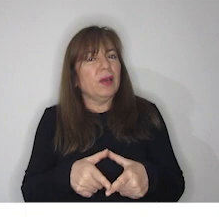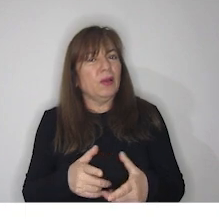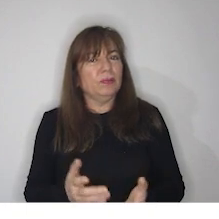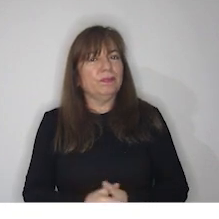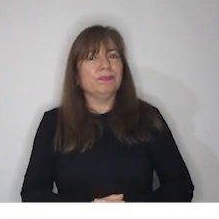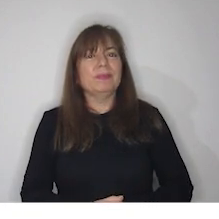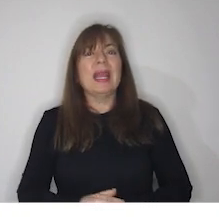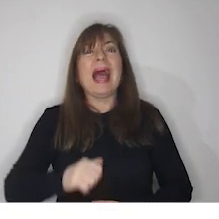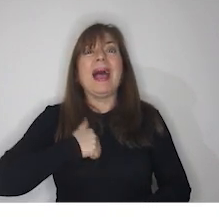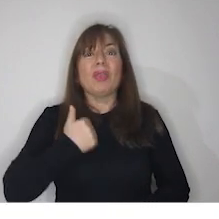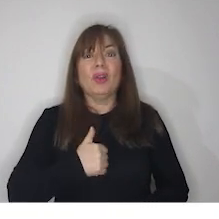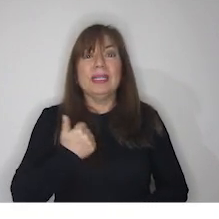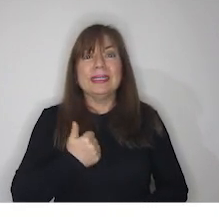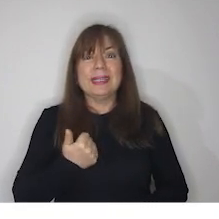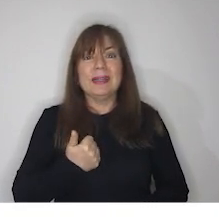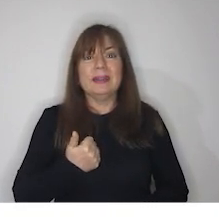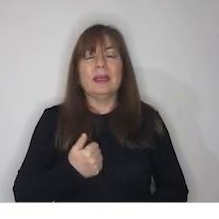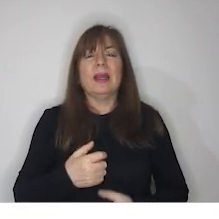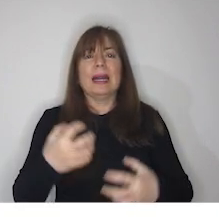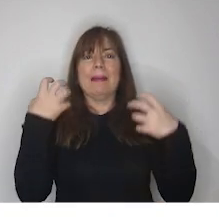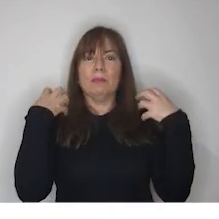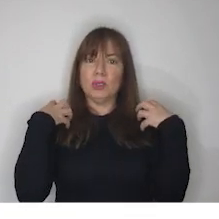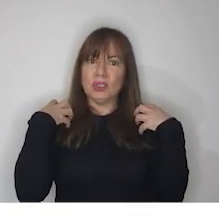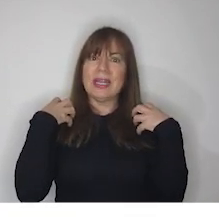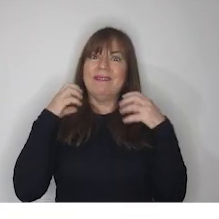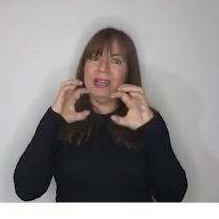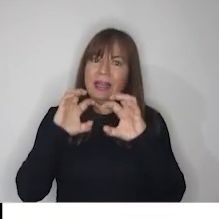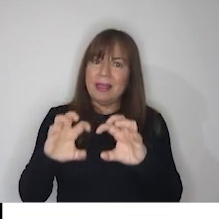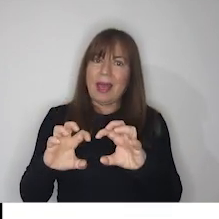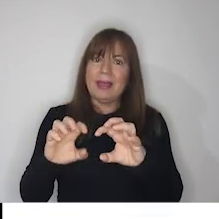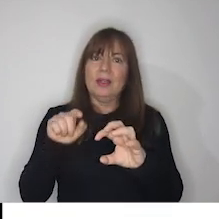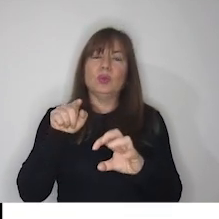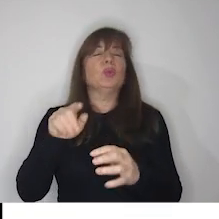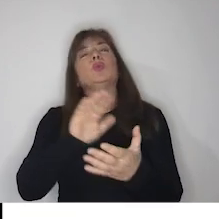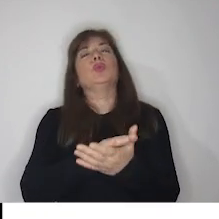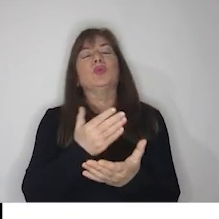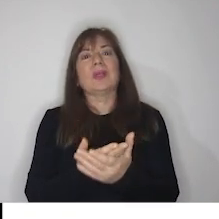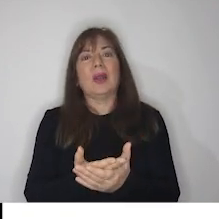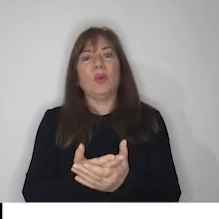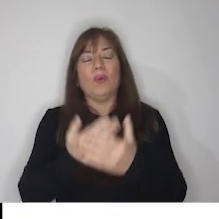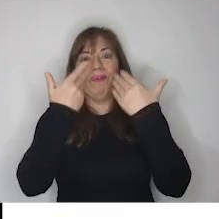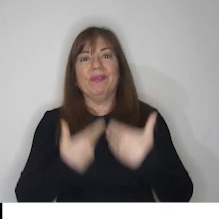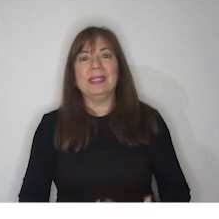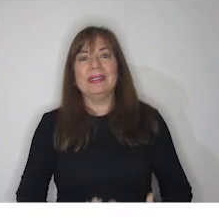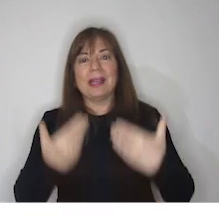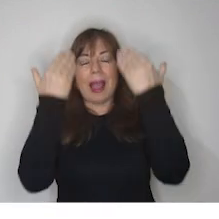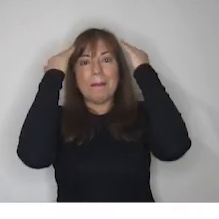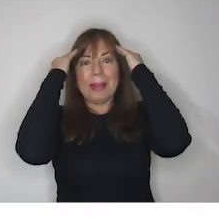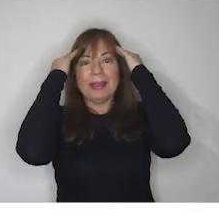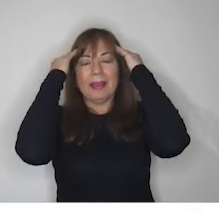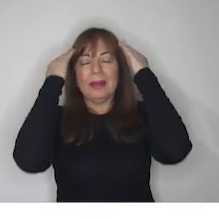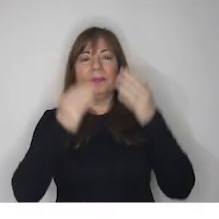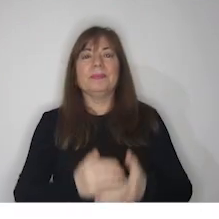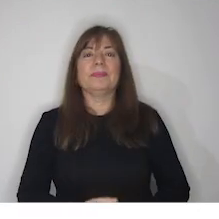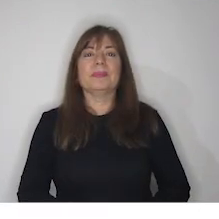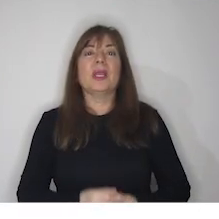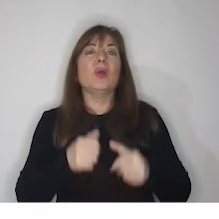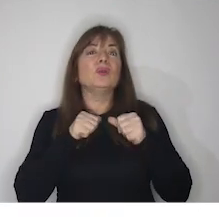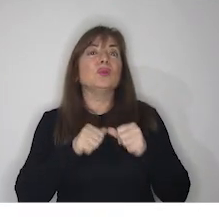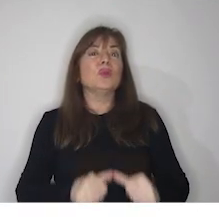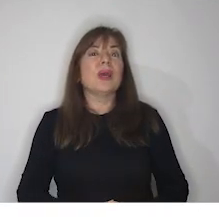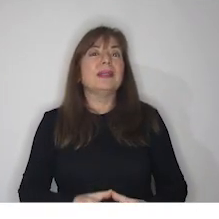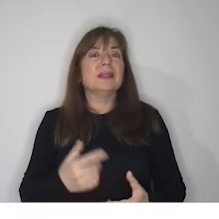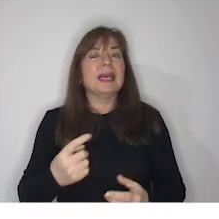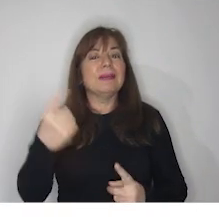qué se trata? Cuando eres adolescente, una de las responsabilidades que debes asumir es tu salud tanto física como